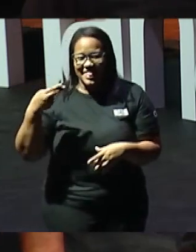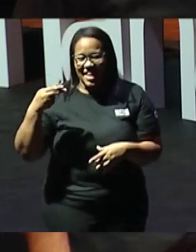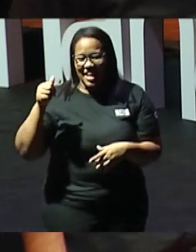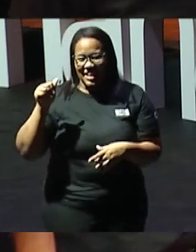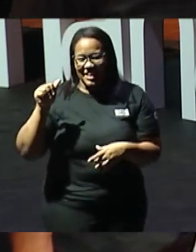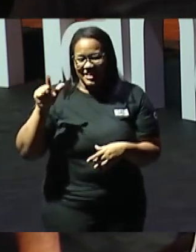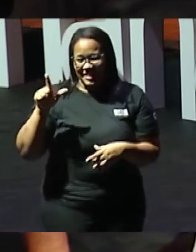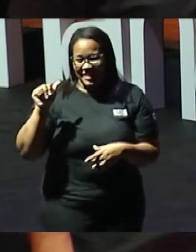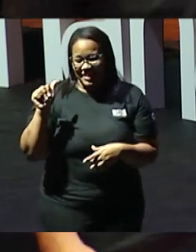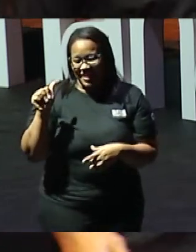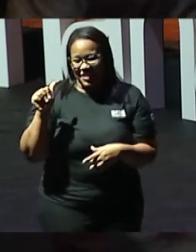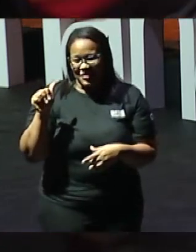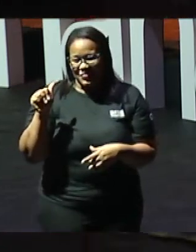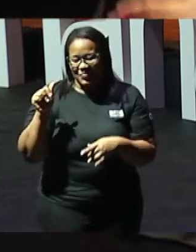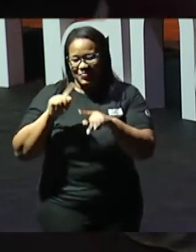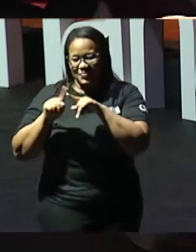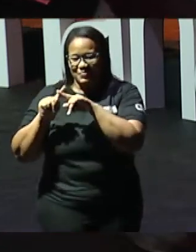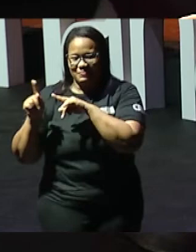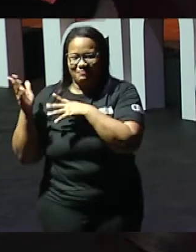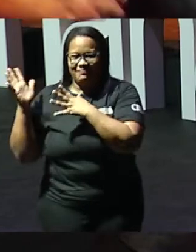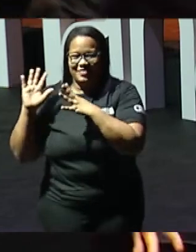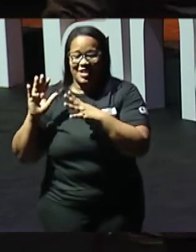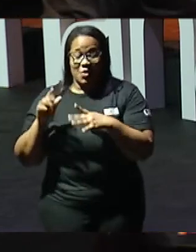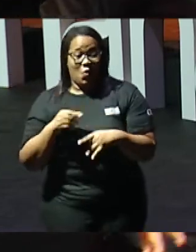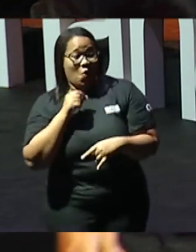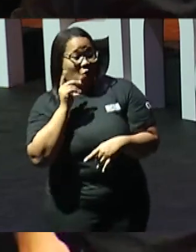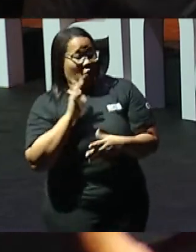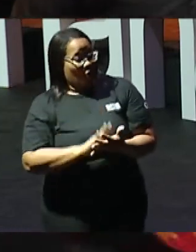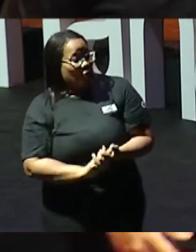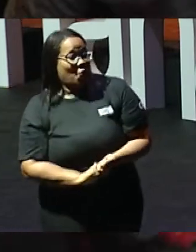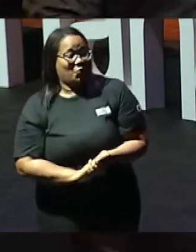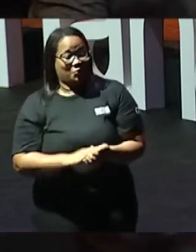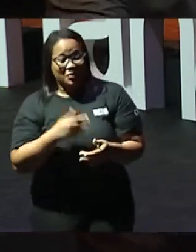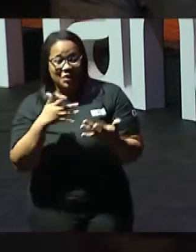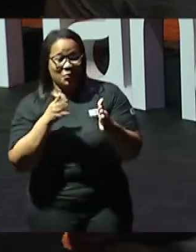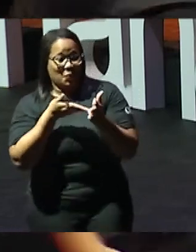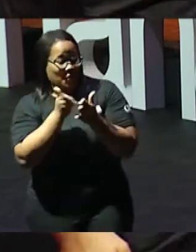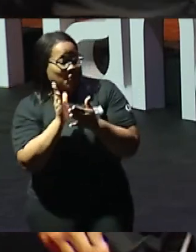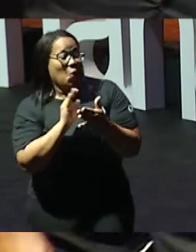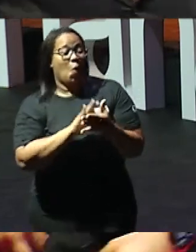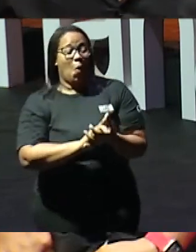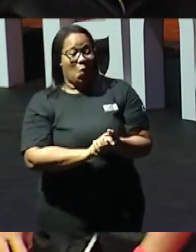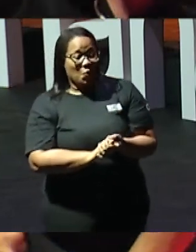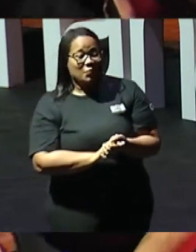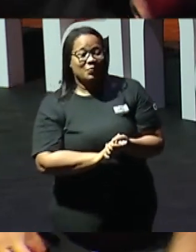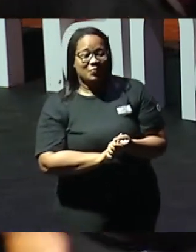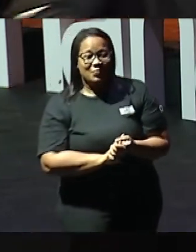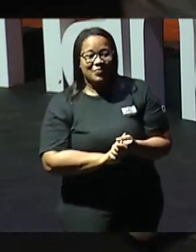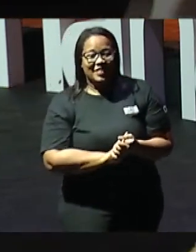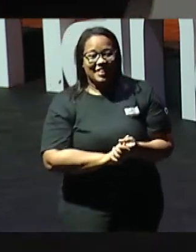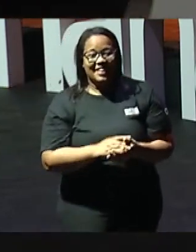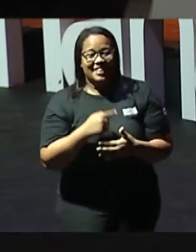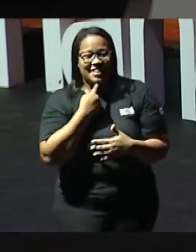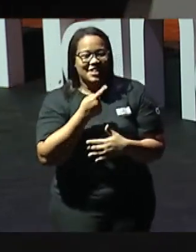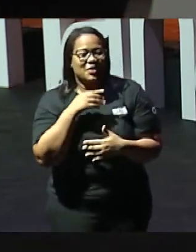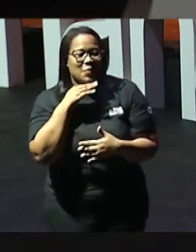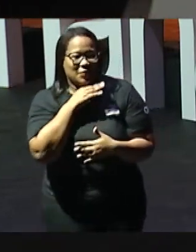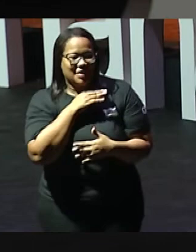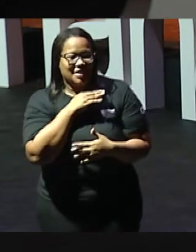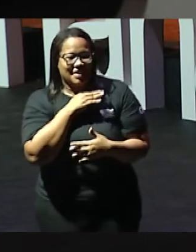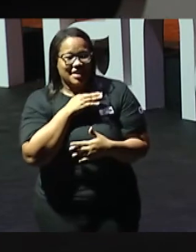gilberto morillo no pero está aquí en una reunión nos parece que lo llamo yo lo hago y yo saco el teléfono uniendo todos